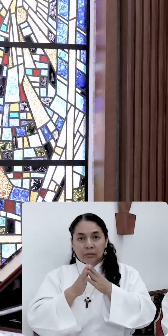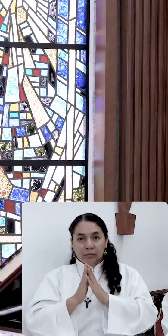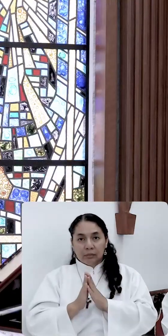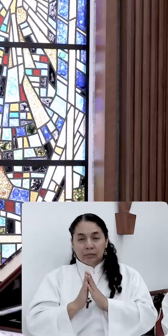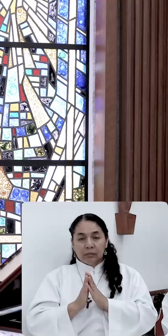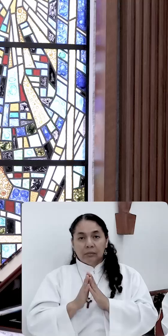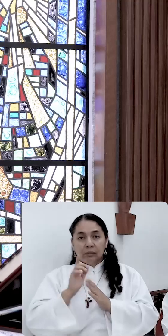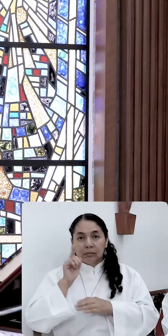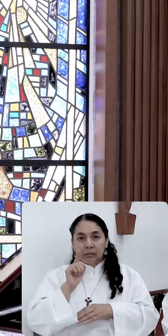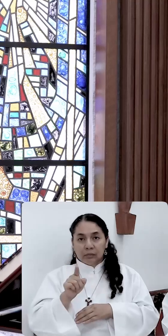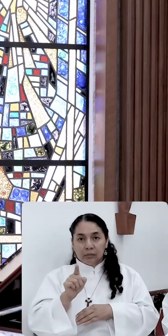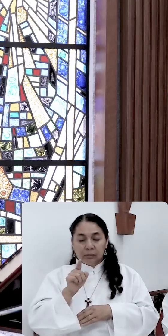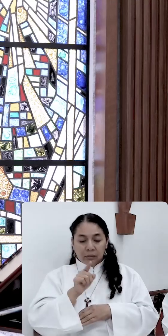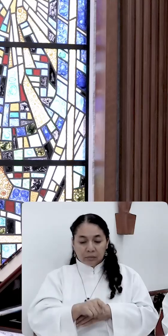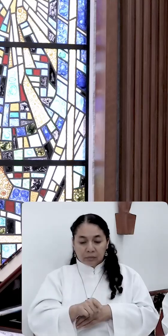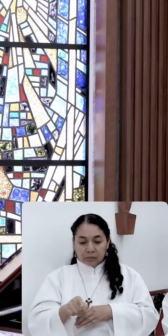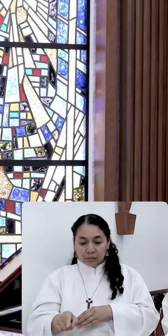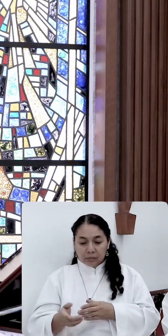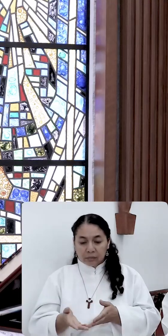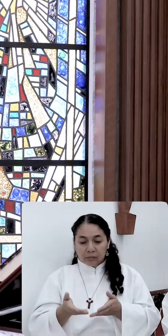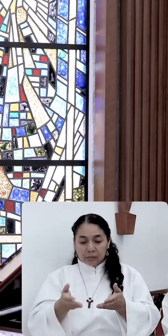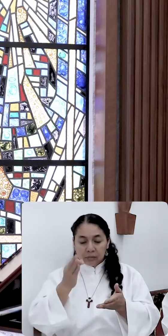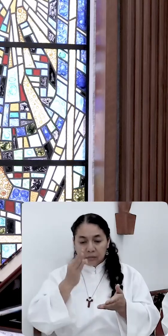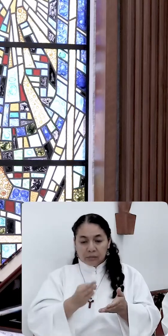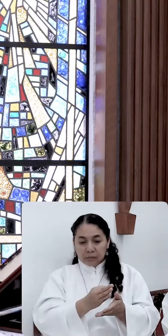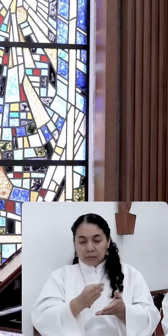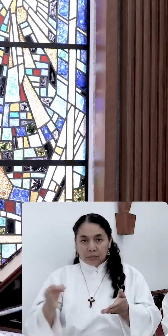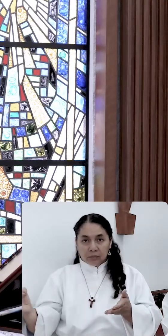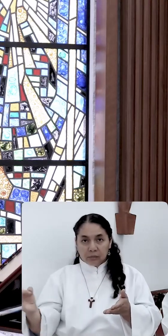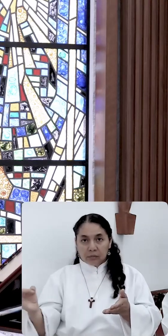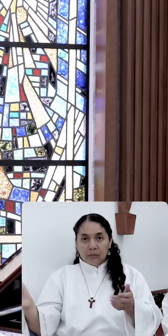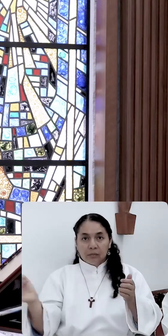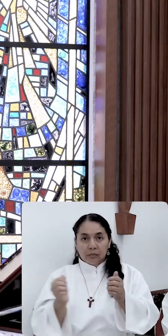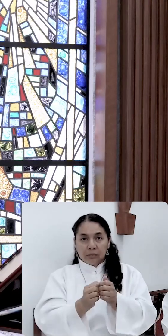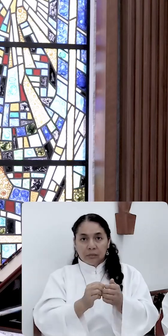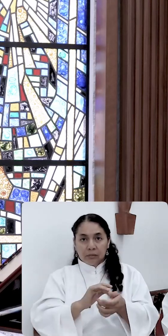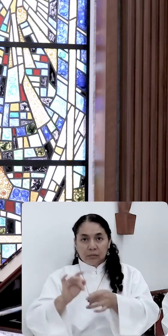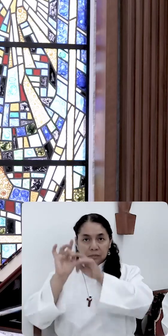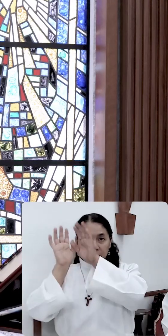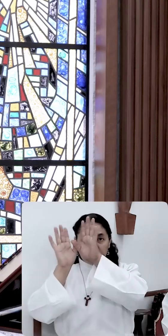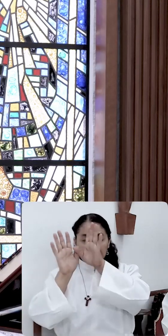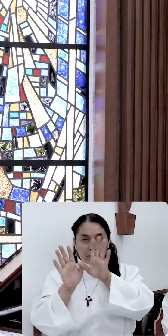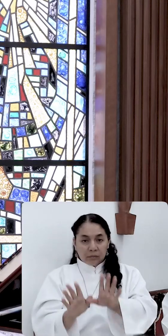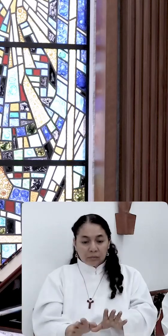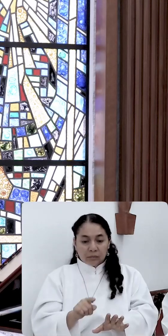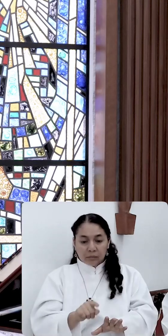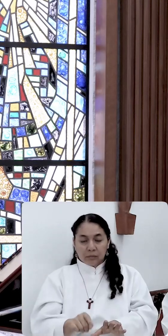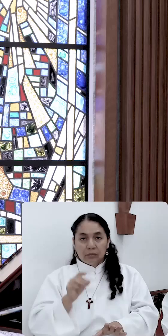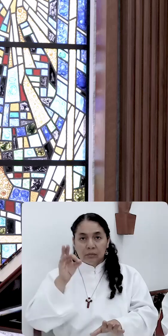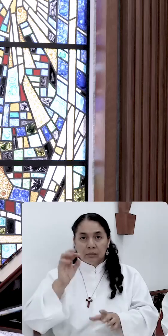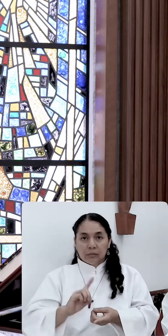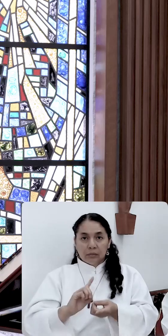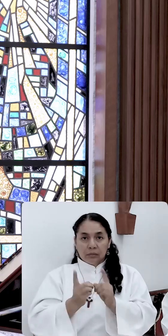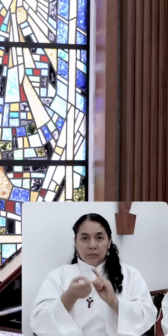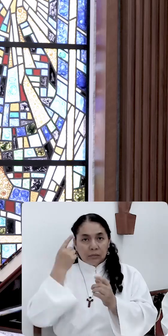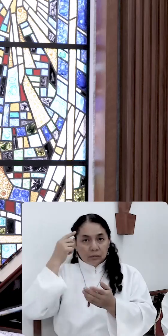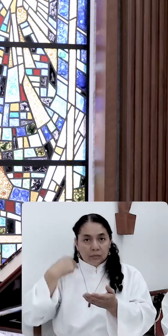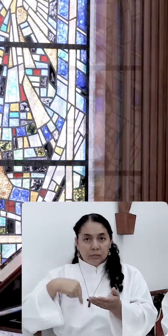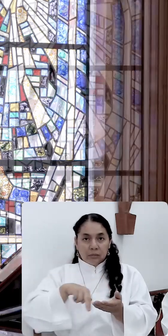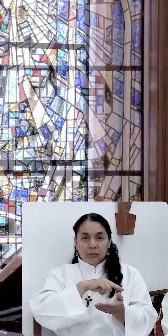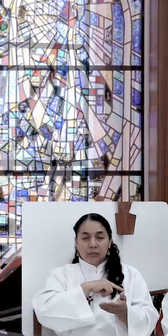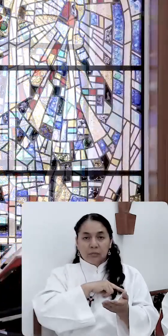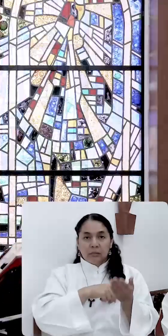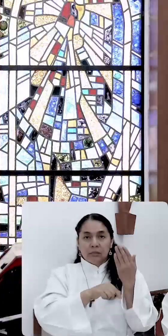pedimos que santifiques estos dones con la efusión de tu Espíritu, de manera que se conviertan para